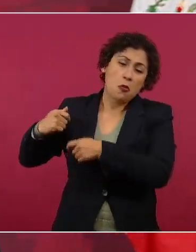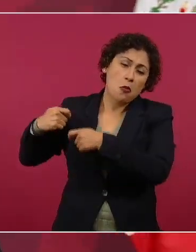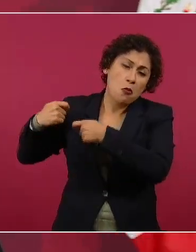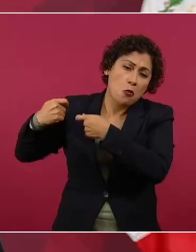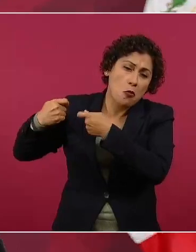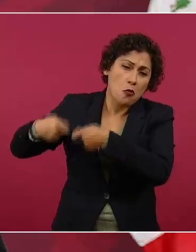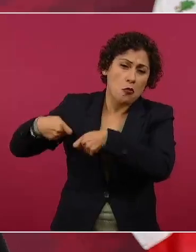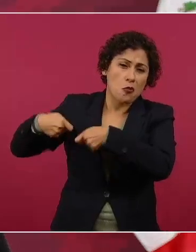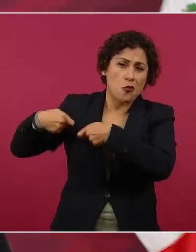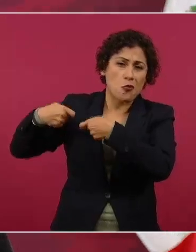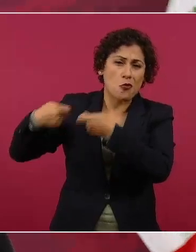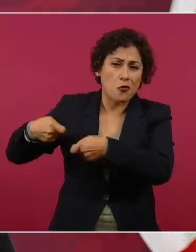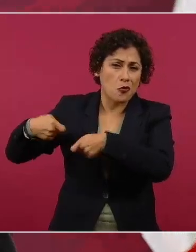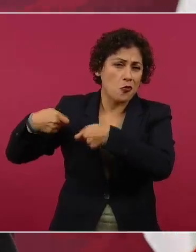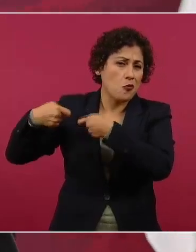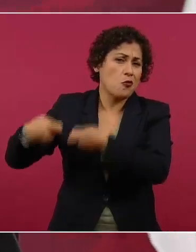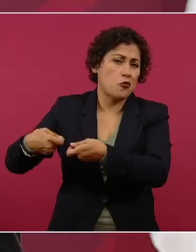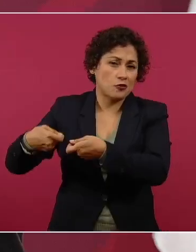tenía